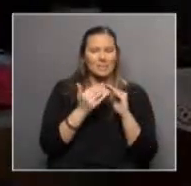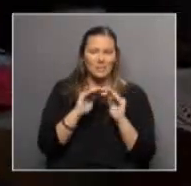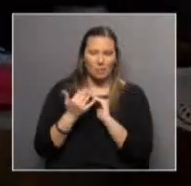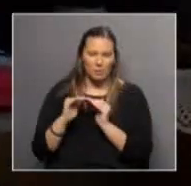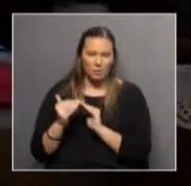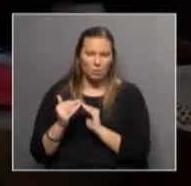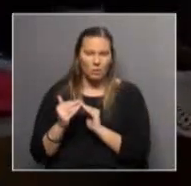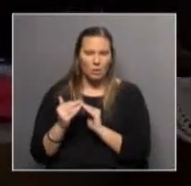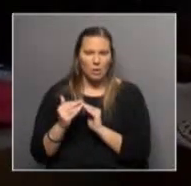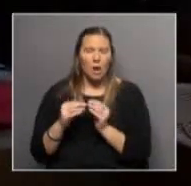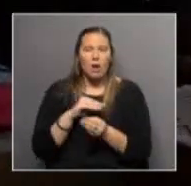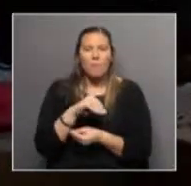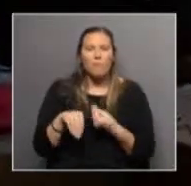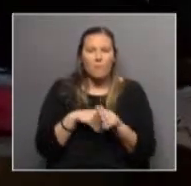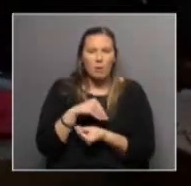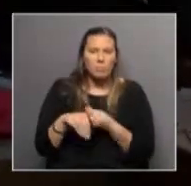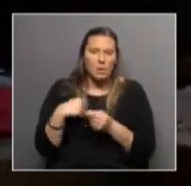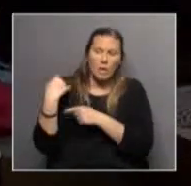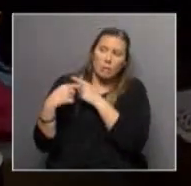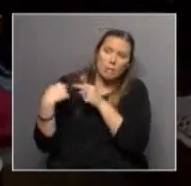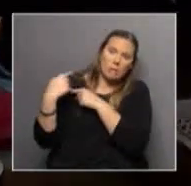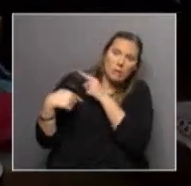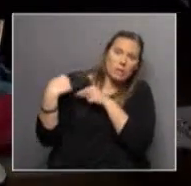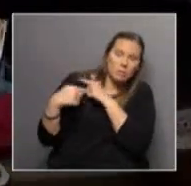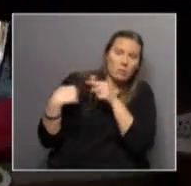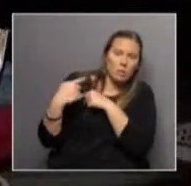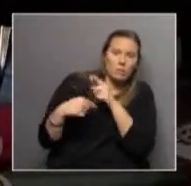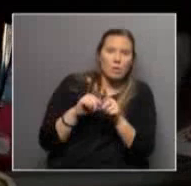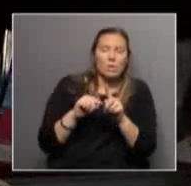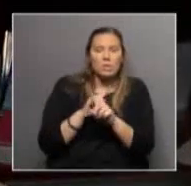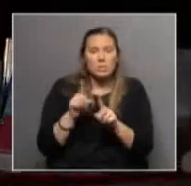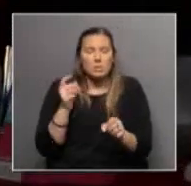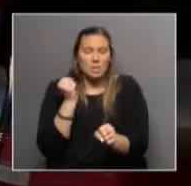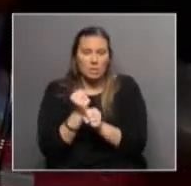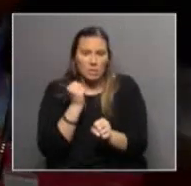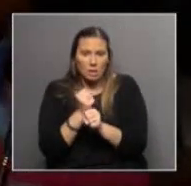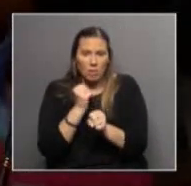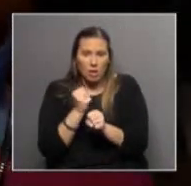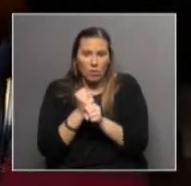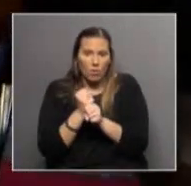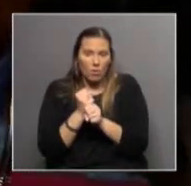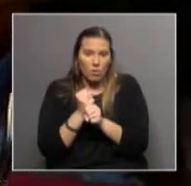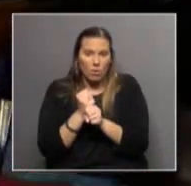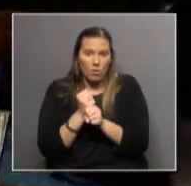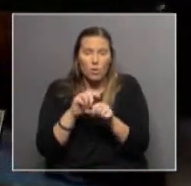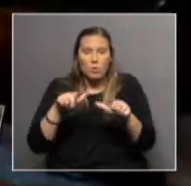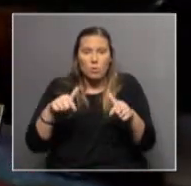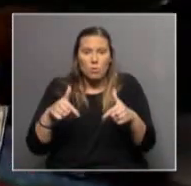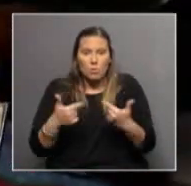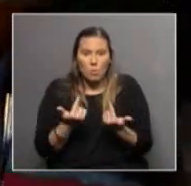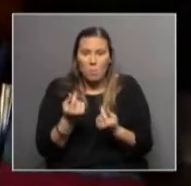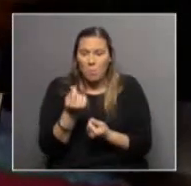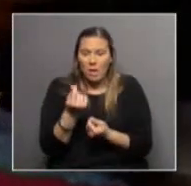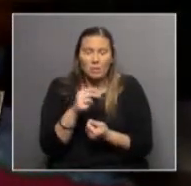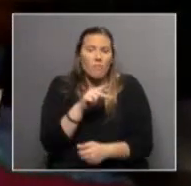es familias enteras que vienen de generación en generación sin trabajo físico, es decir... que no cuentan con una